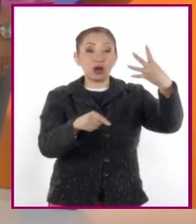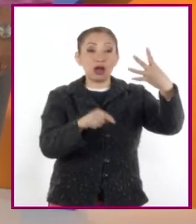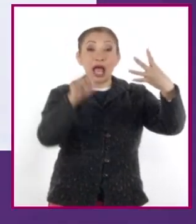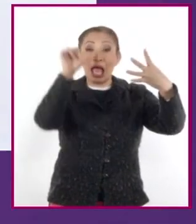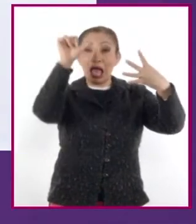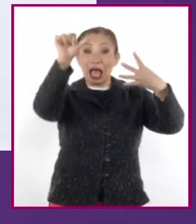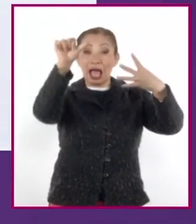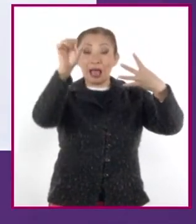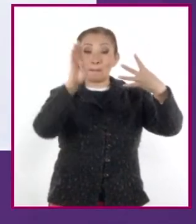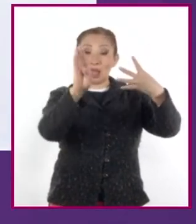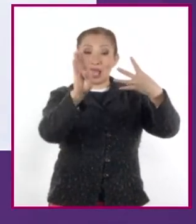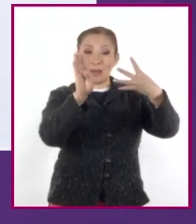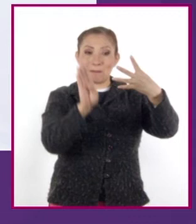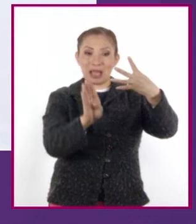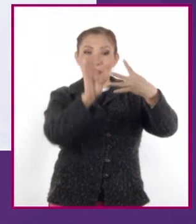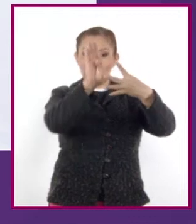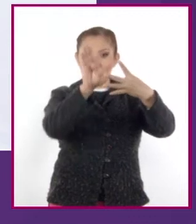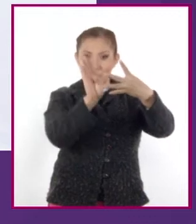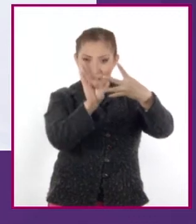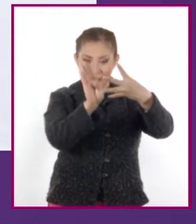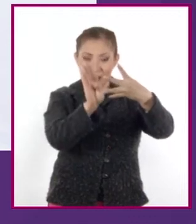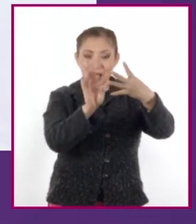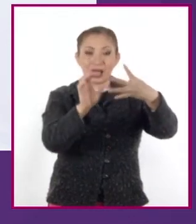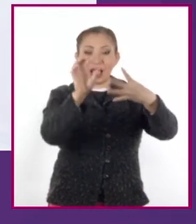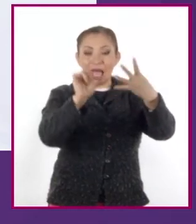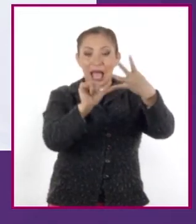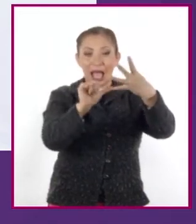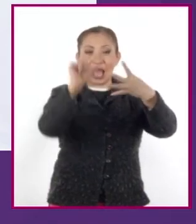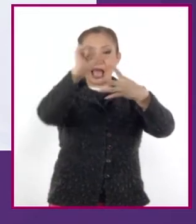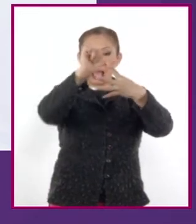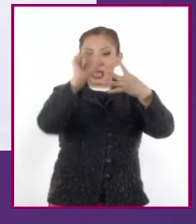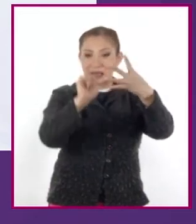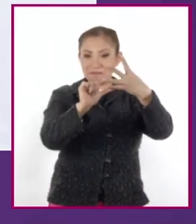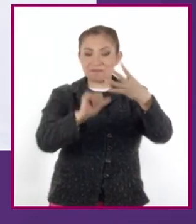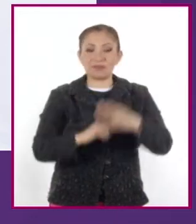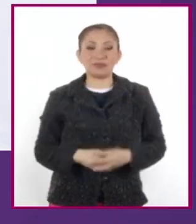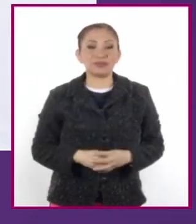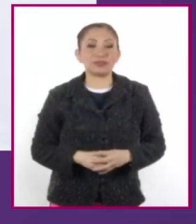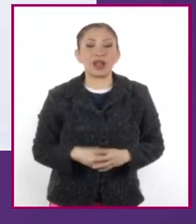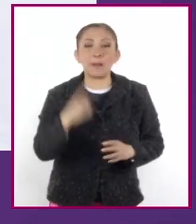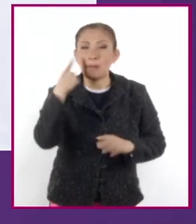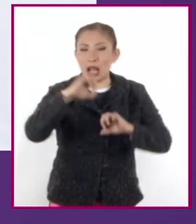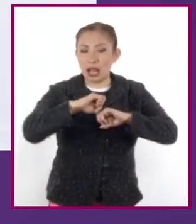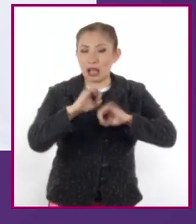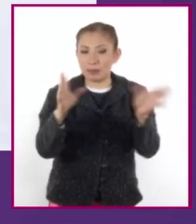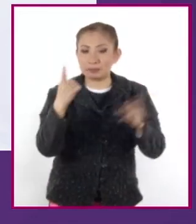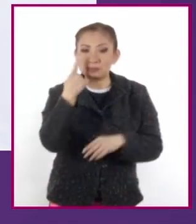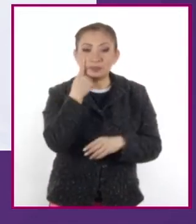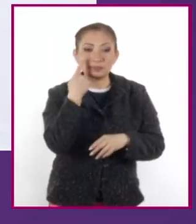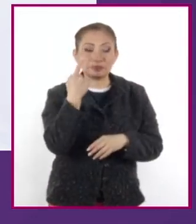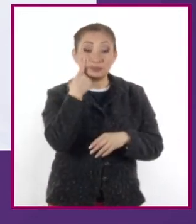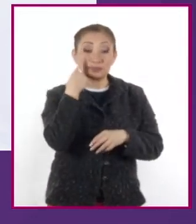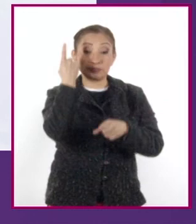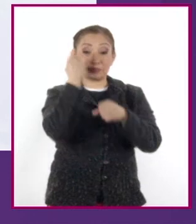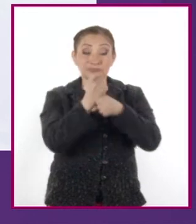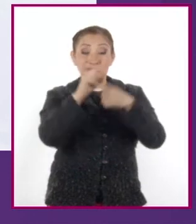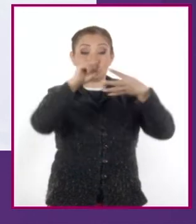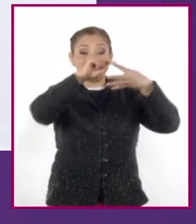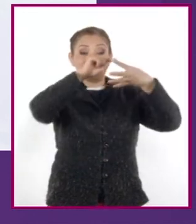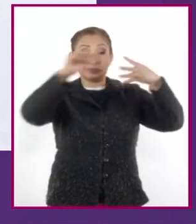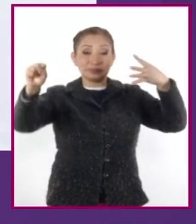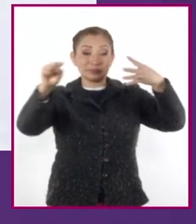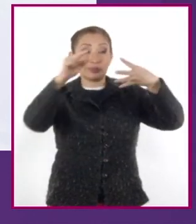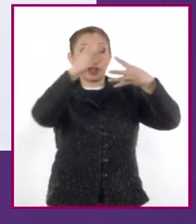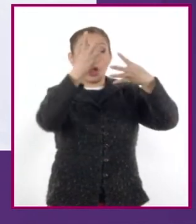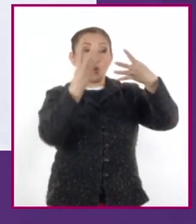A, B, B, A. Para que sea más claro, el primer verso rima